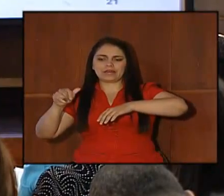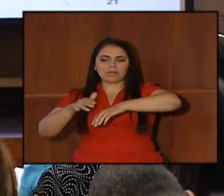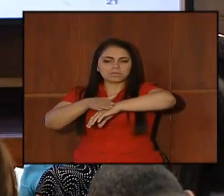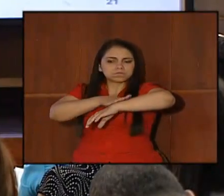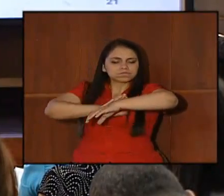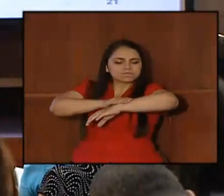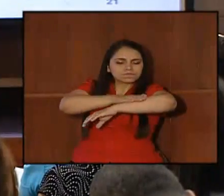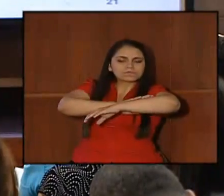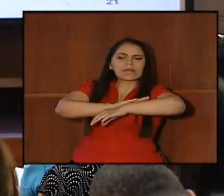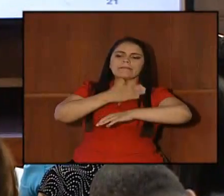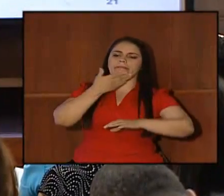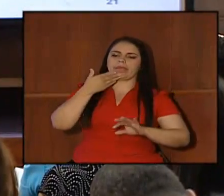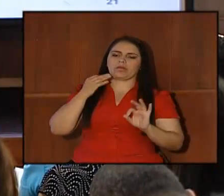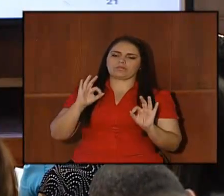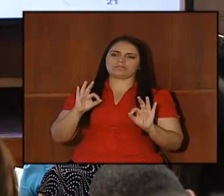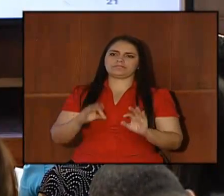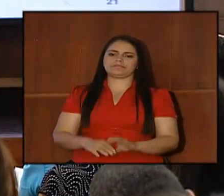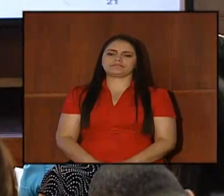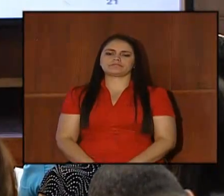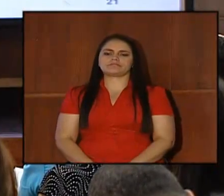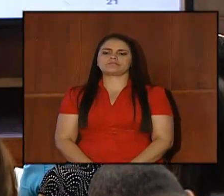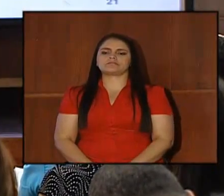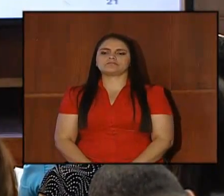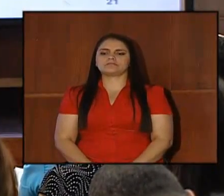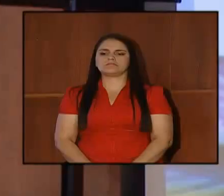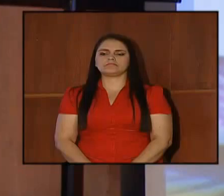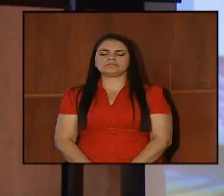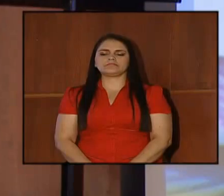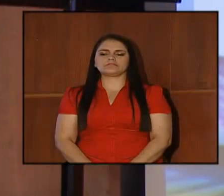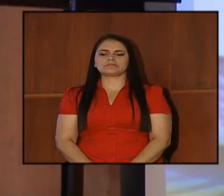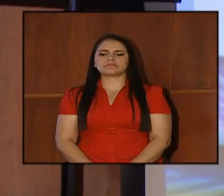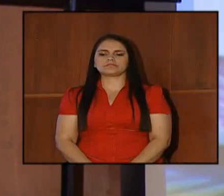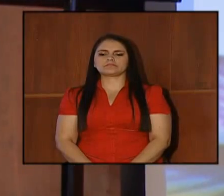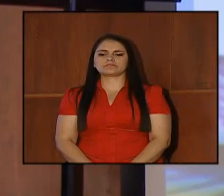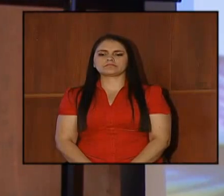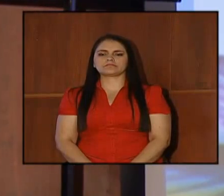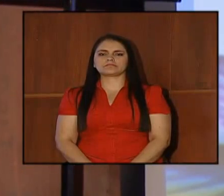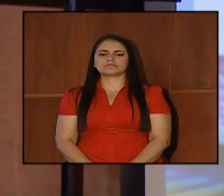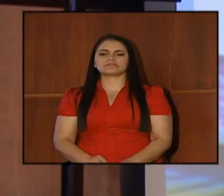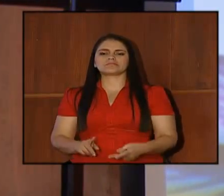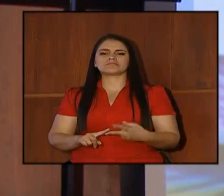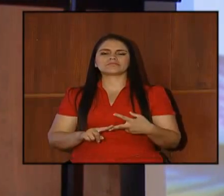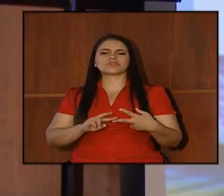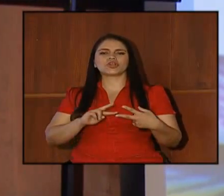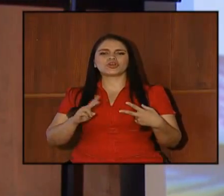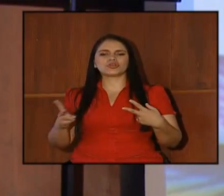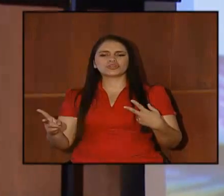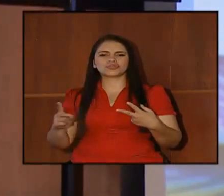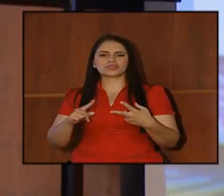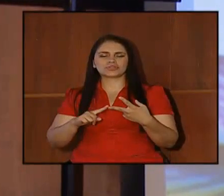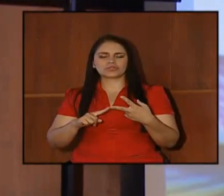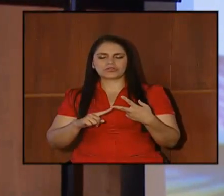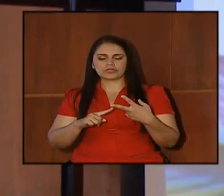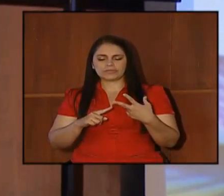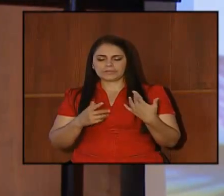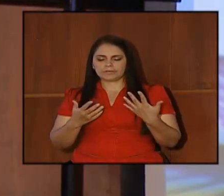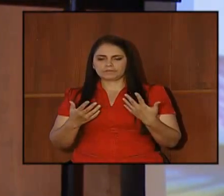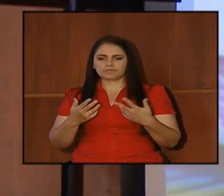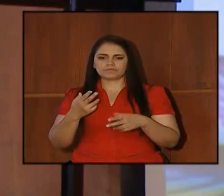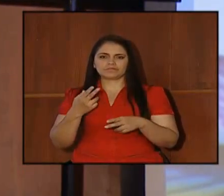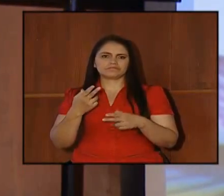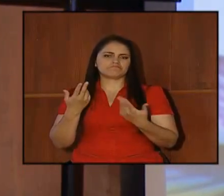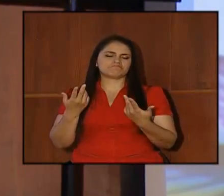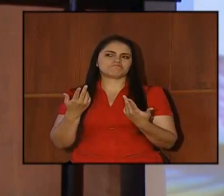a lubricar mejor la piel. Y ahí también está pues los ácidos grasos hiperoxigenados,